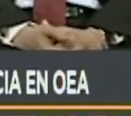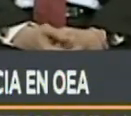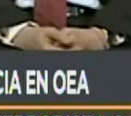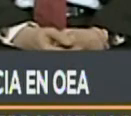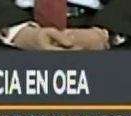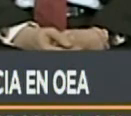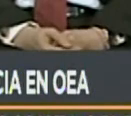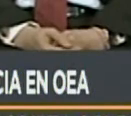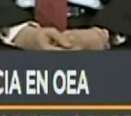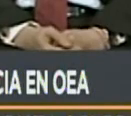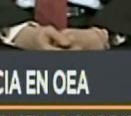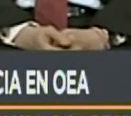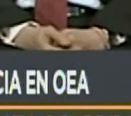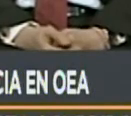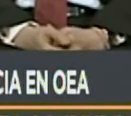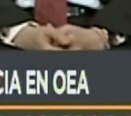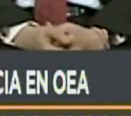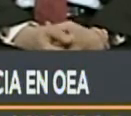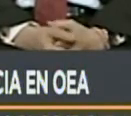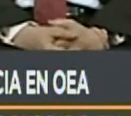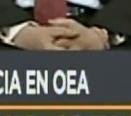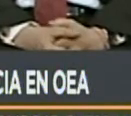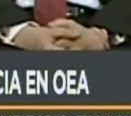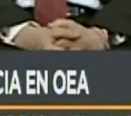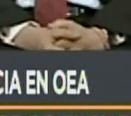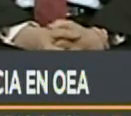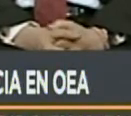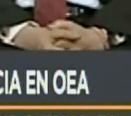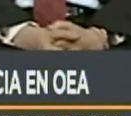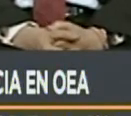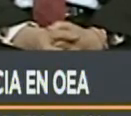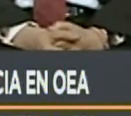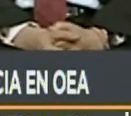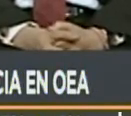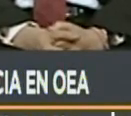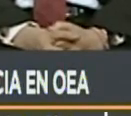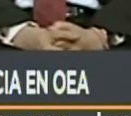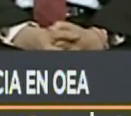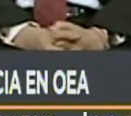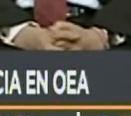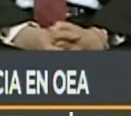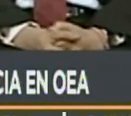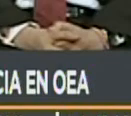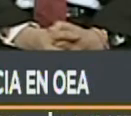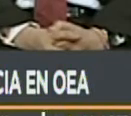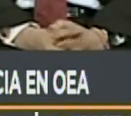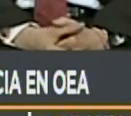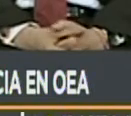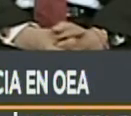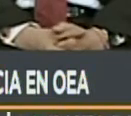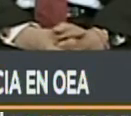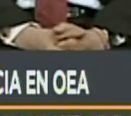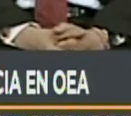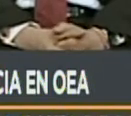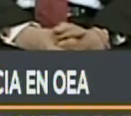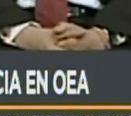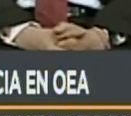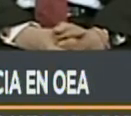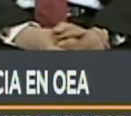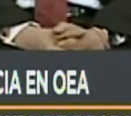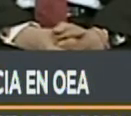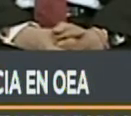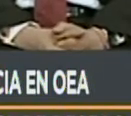por la puerta de atrás, como se retiró ayer de esta reunión en el marco de la Organización de Estados Americanos.